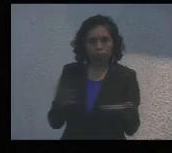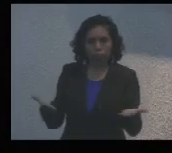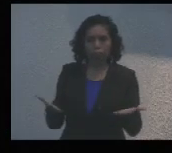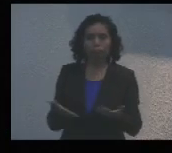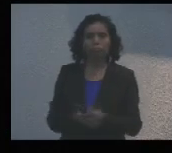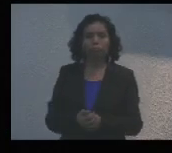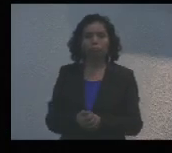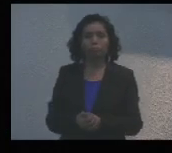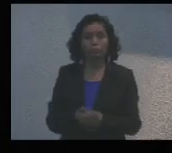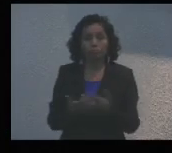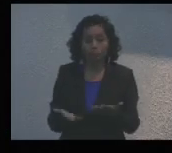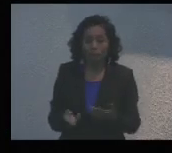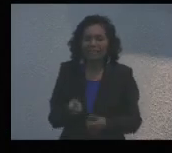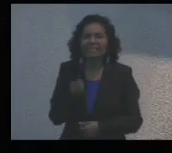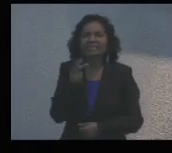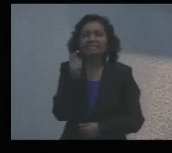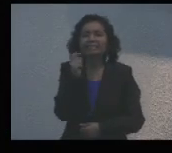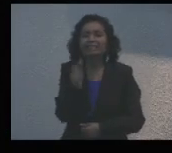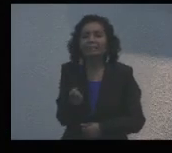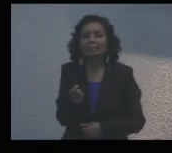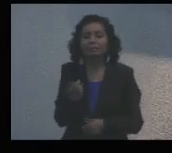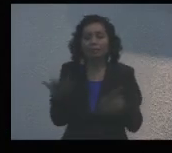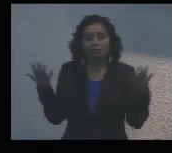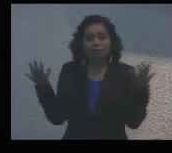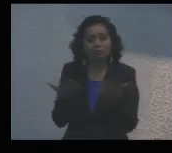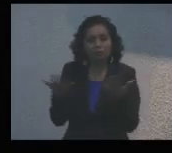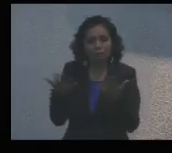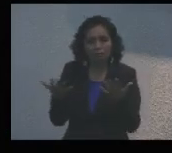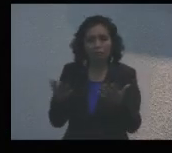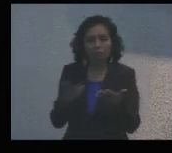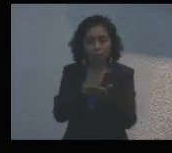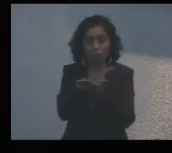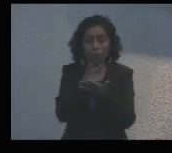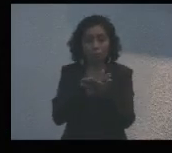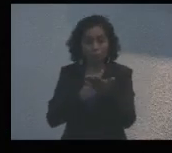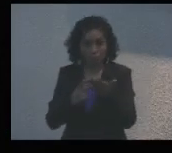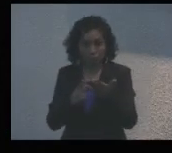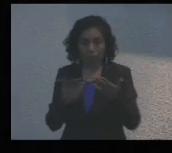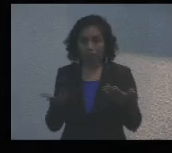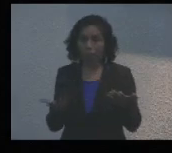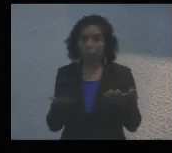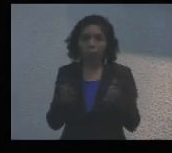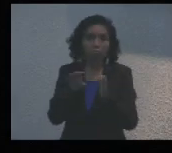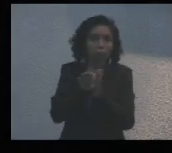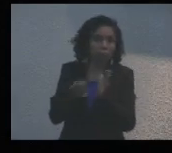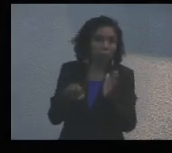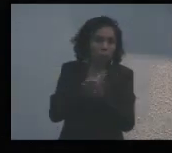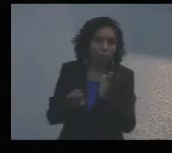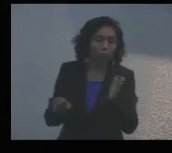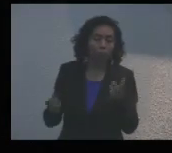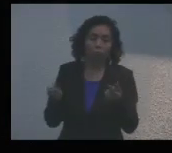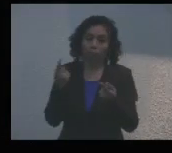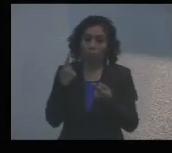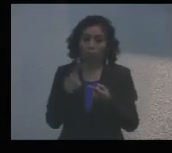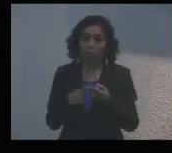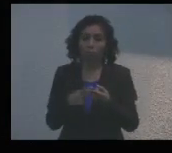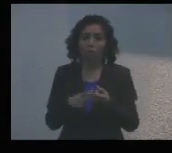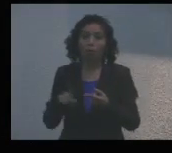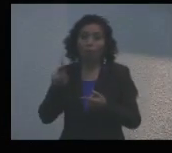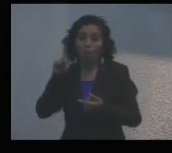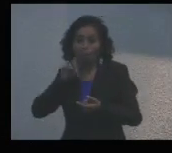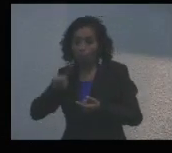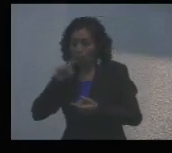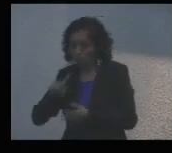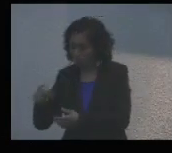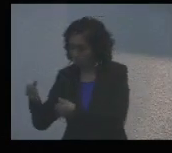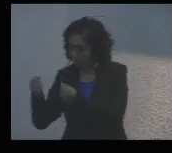social, traduciéndose en la creación de programas como como los siguientes programas: Mujer es